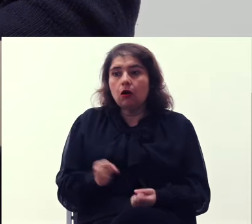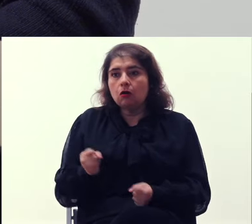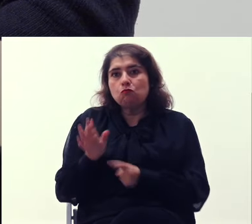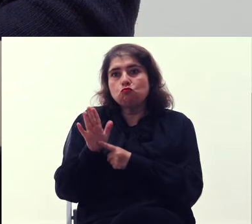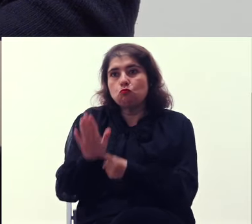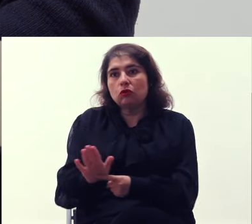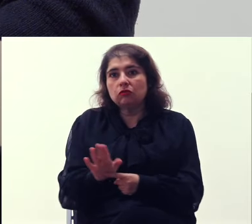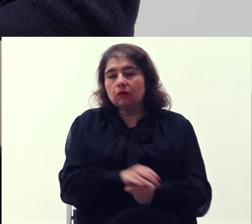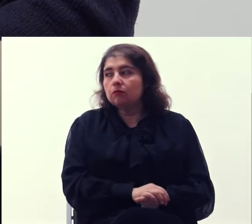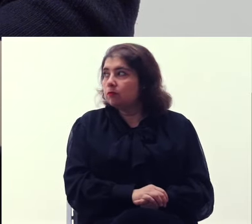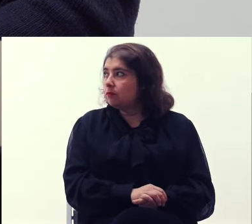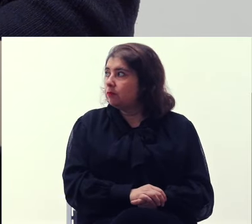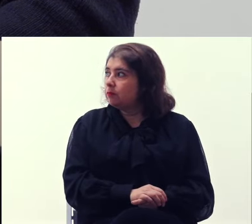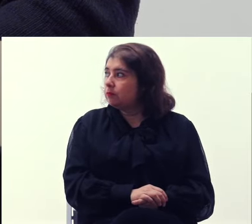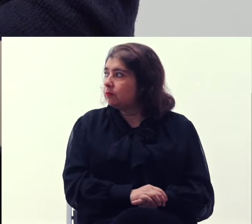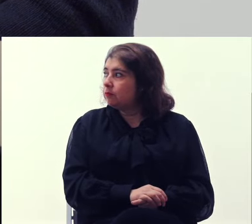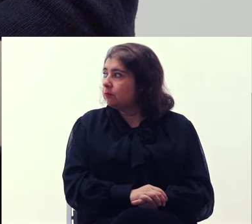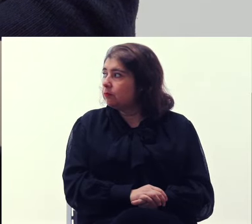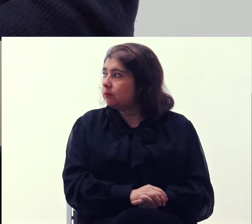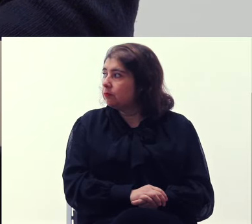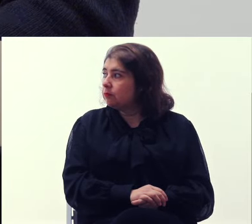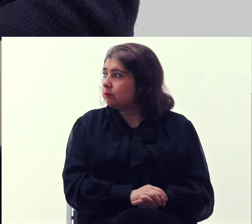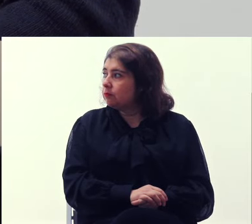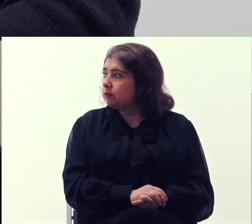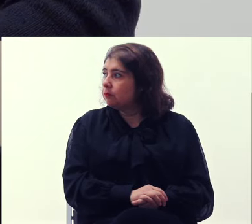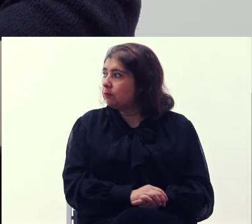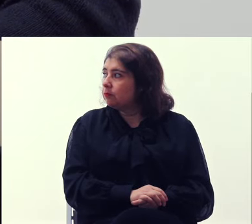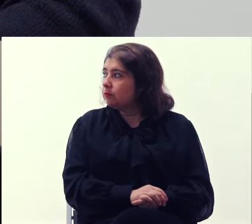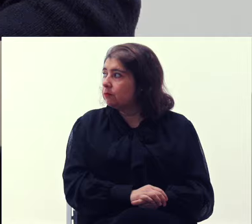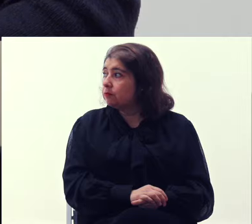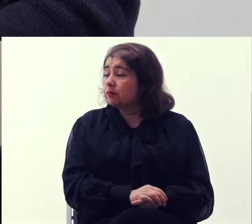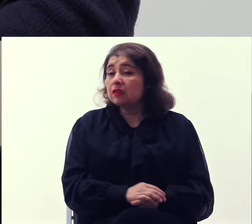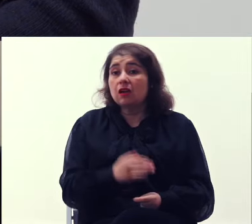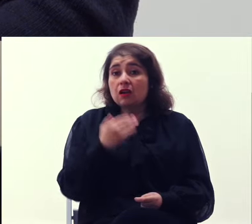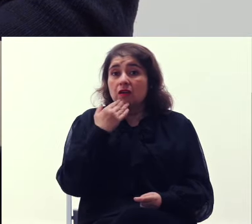van hablando de eso, ¿no es cierto?